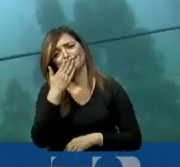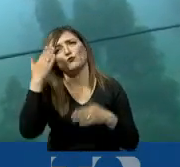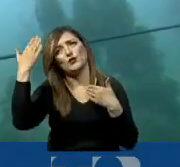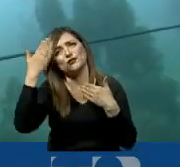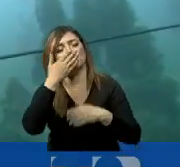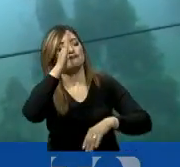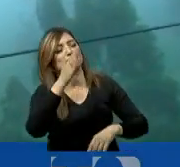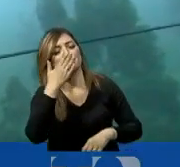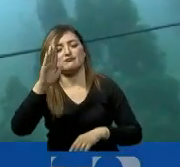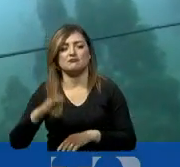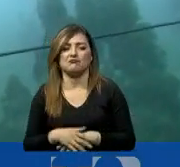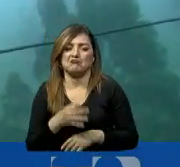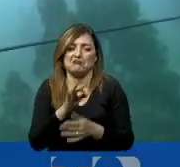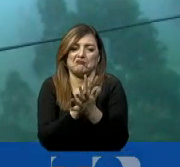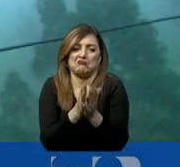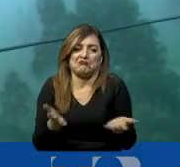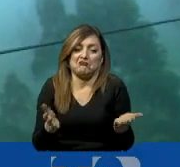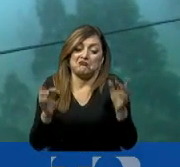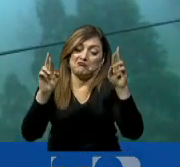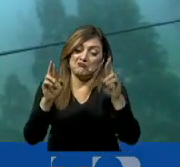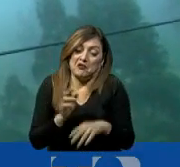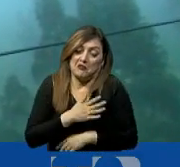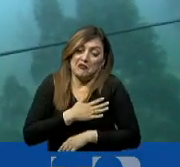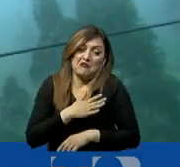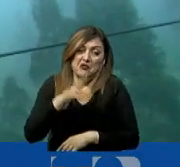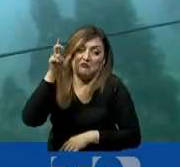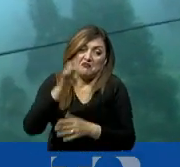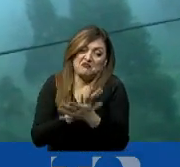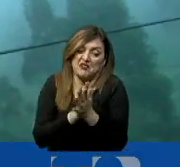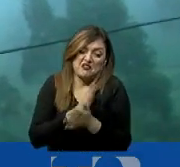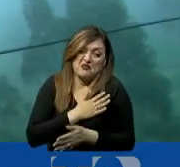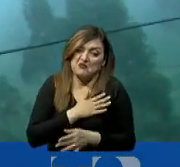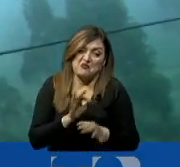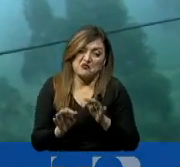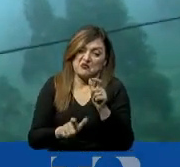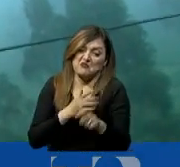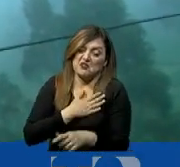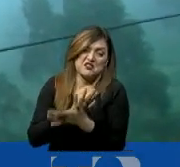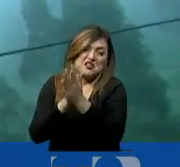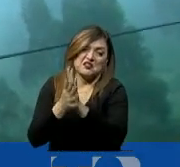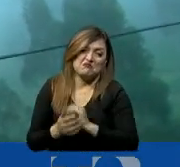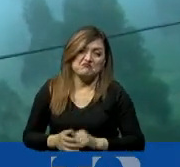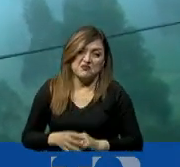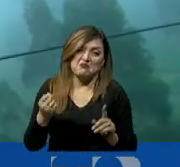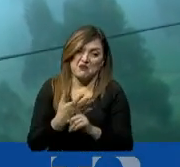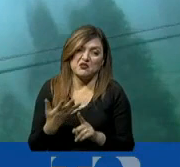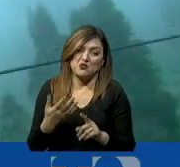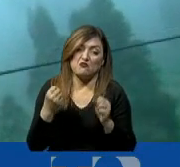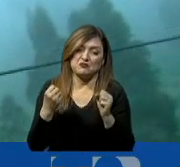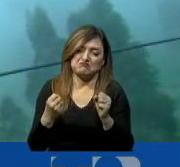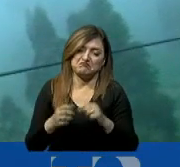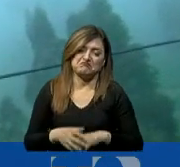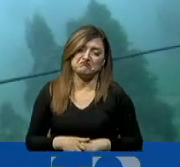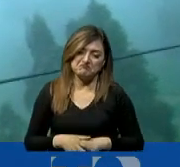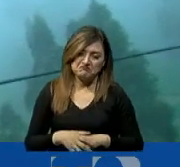políticos, pero espero, digamos, que ya la credibilidad está más perdido como pueblo. Esto prácticamente nos ha afectado muchísimo.